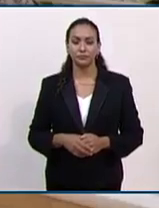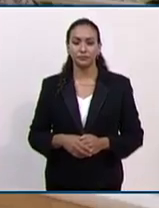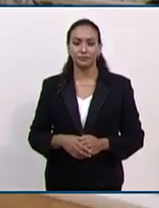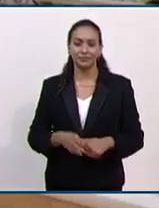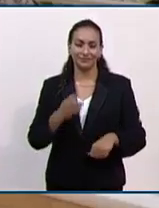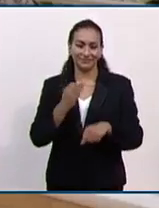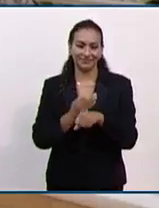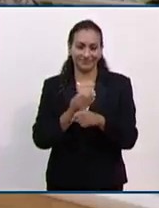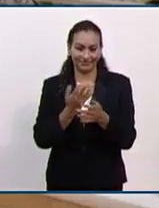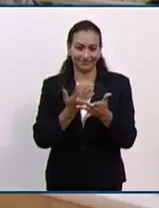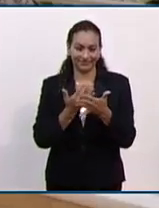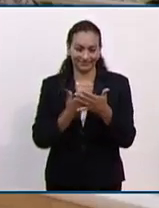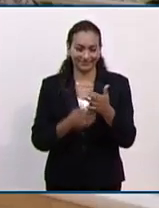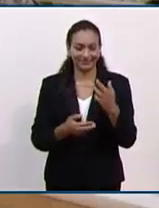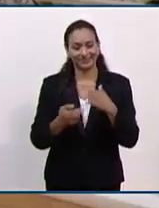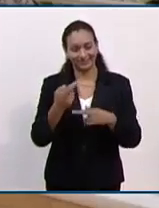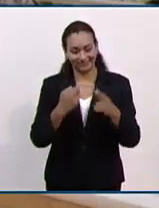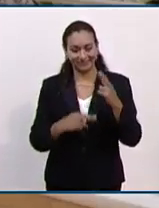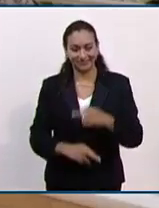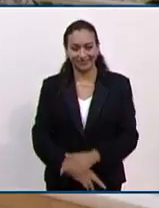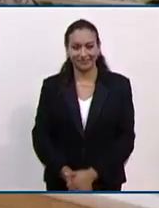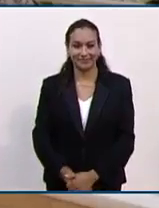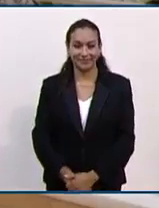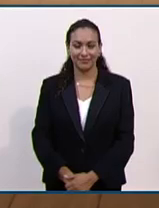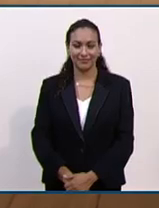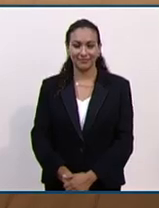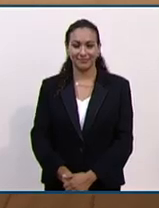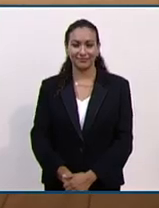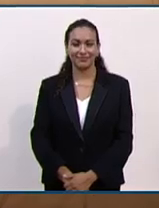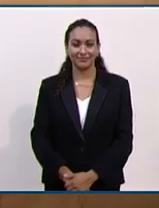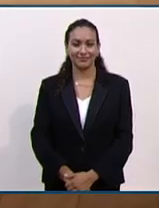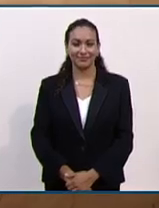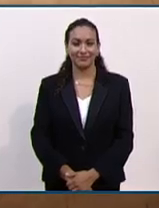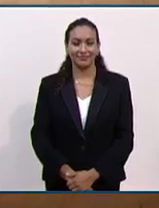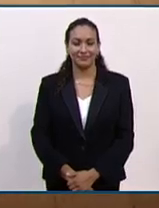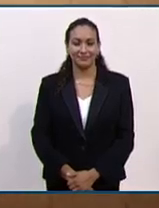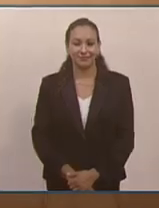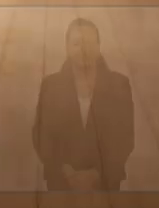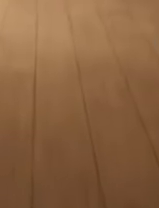Momento de una pausa, no se vaya porque ya volvemos.